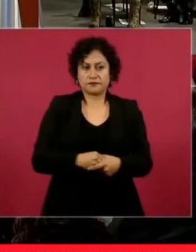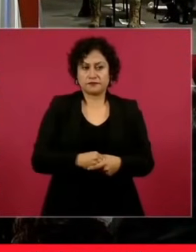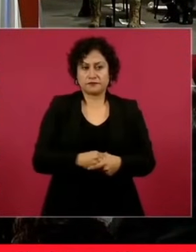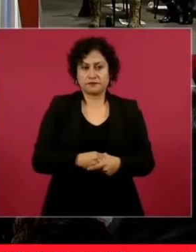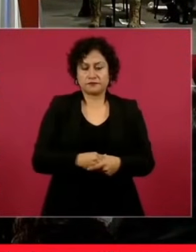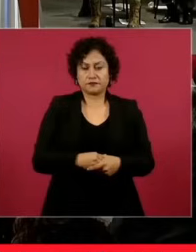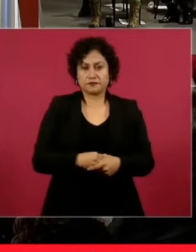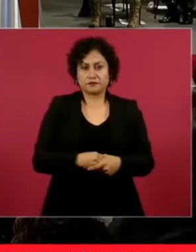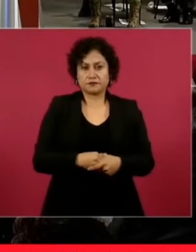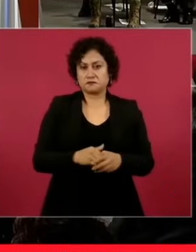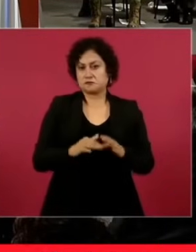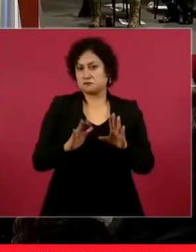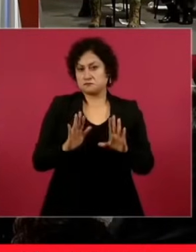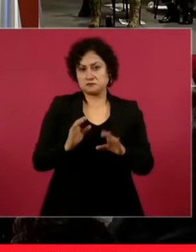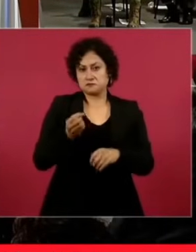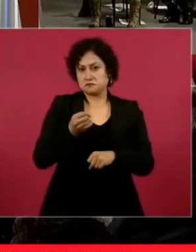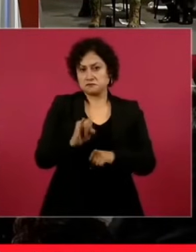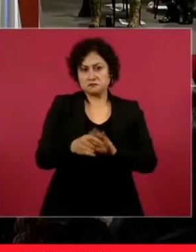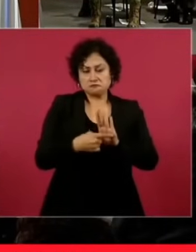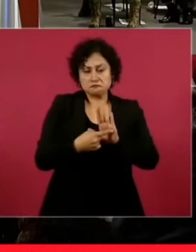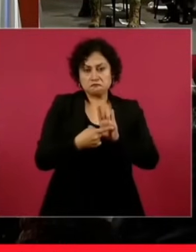Y así vamos a terminar.